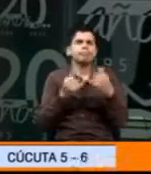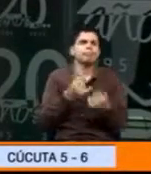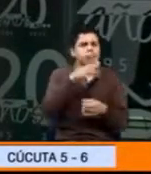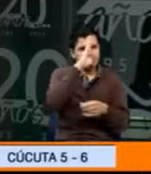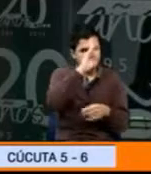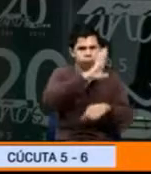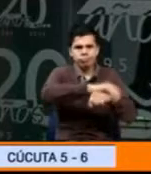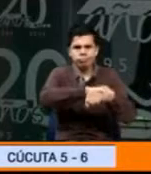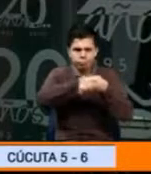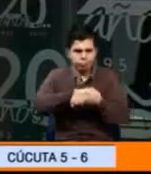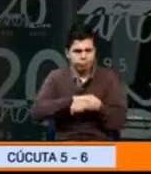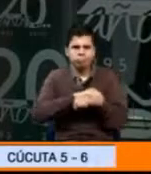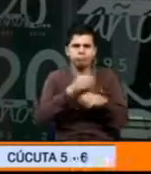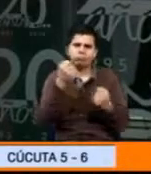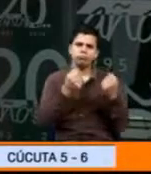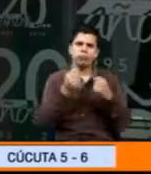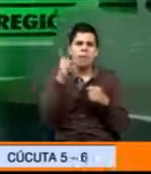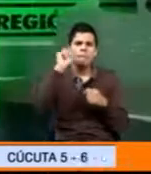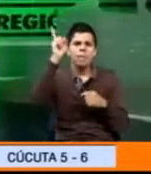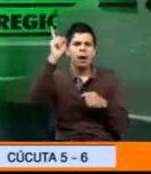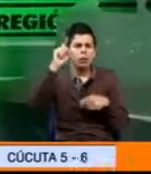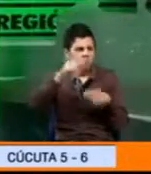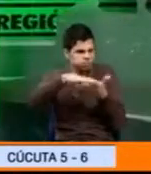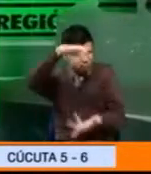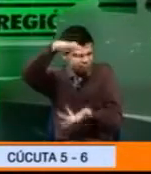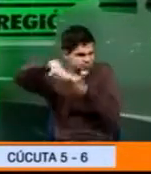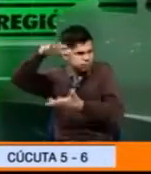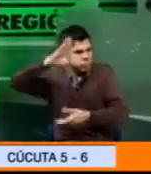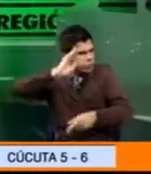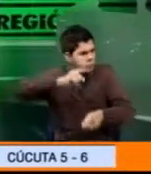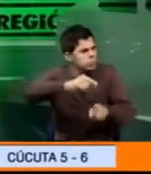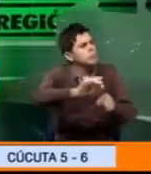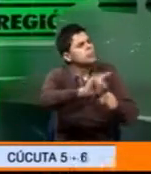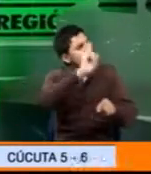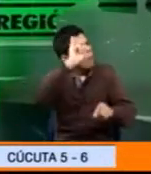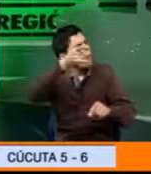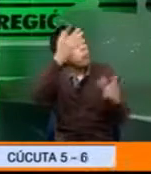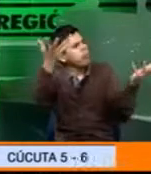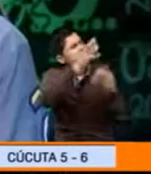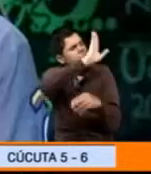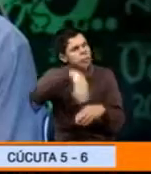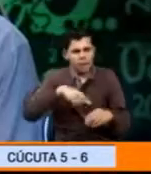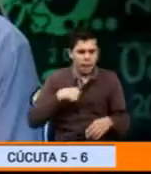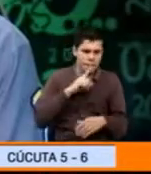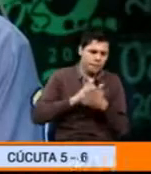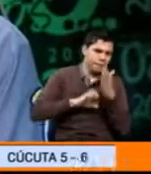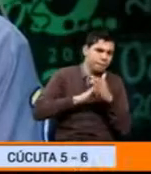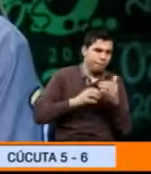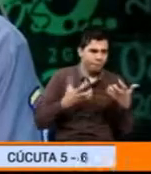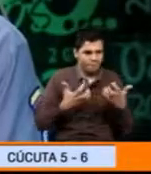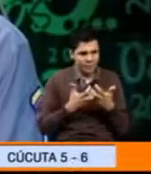que llevaba madera y que no se sabía de dónde venía. Sí, ahí son dos temas que se están trabajando fuertemente, que ha priorizado